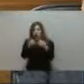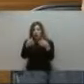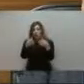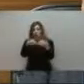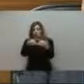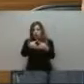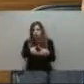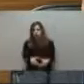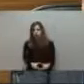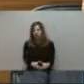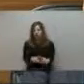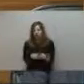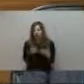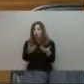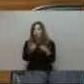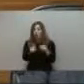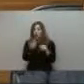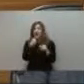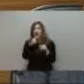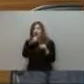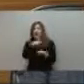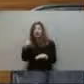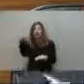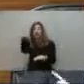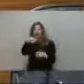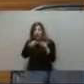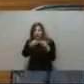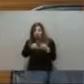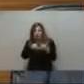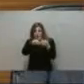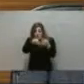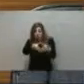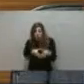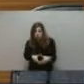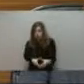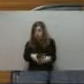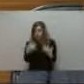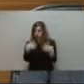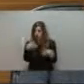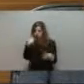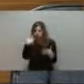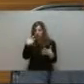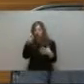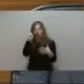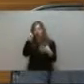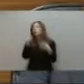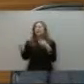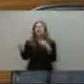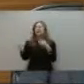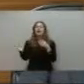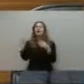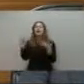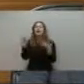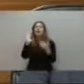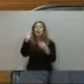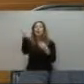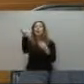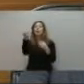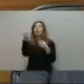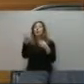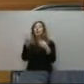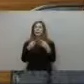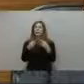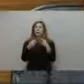con un historial de hundimientos anteriores notable, y no exclusivamente en temporales, algo habitual en